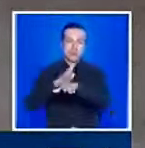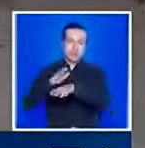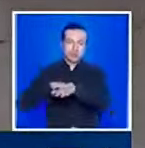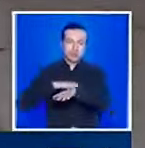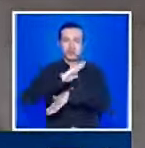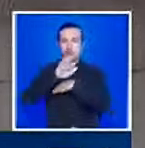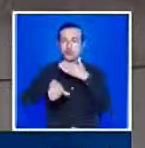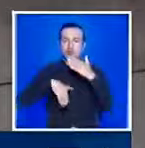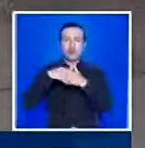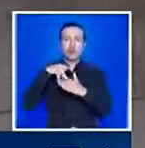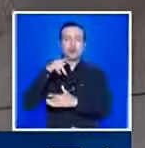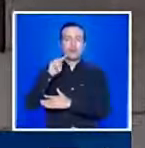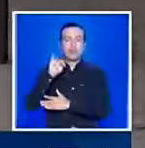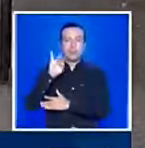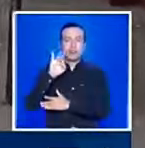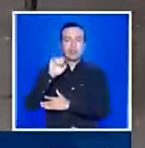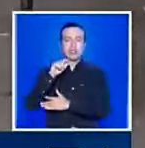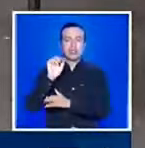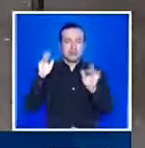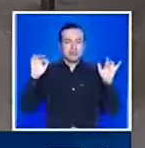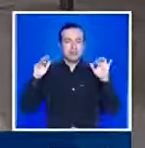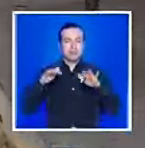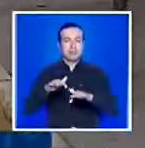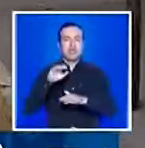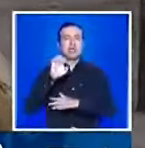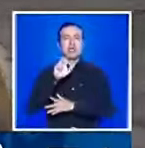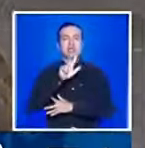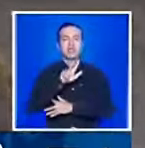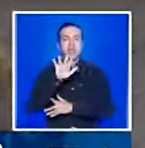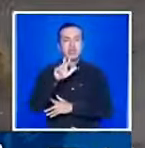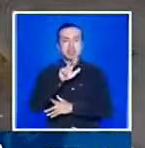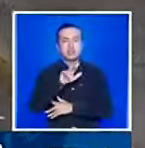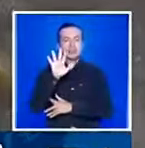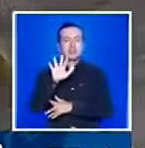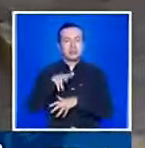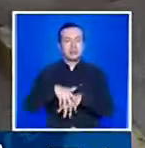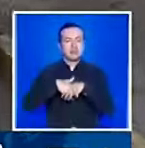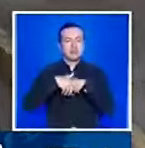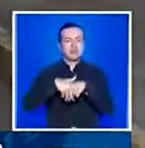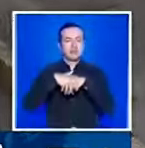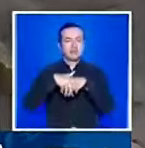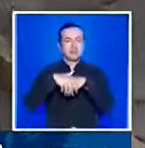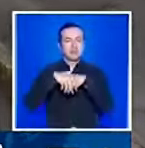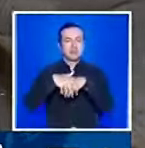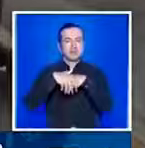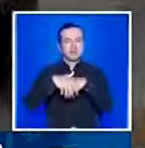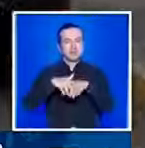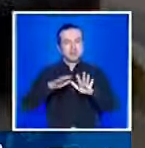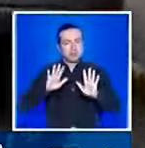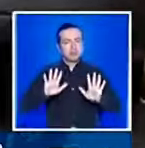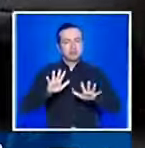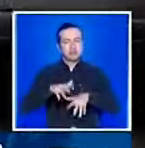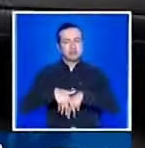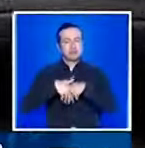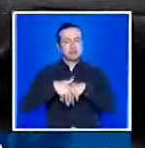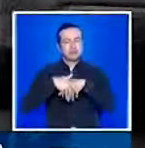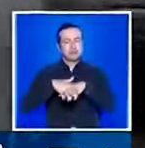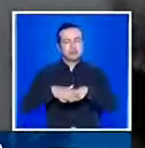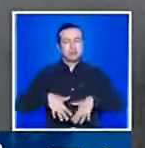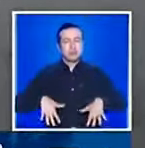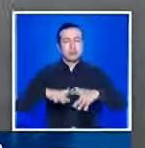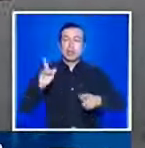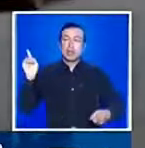la parroquia de Pintac va a bajar a la E35 netamente con un plantón simbólico que vamos a hacer